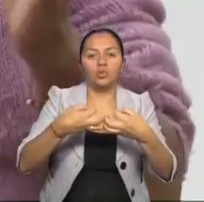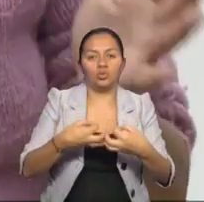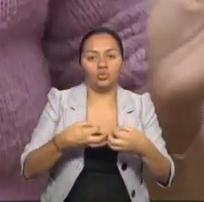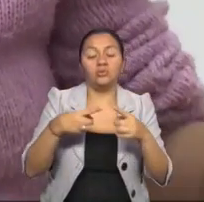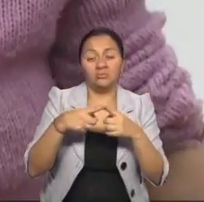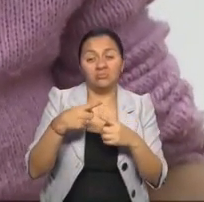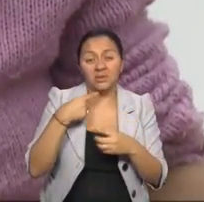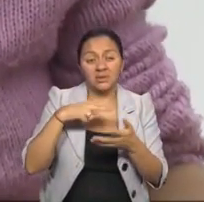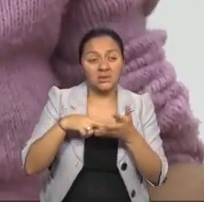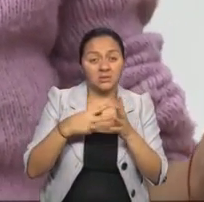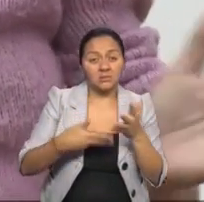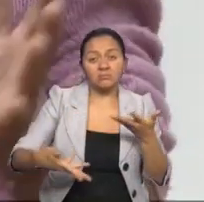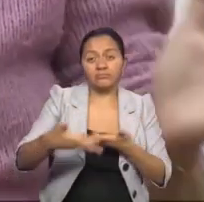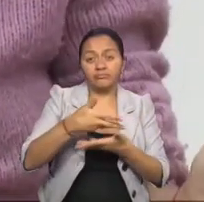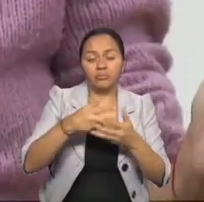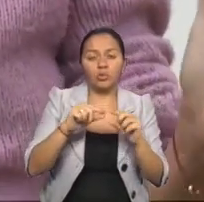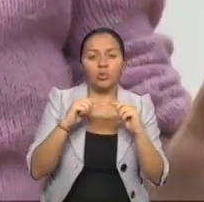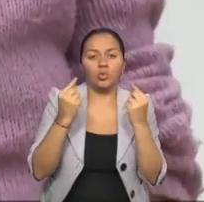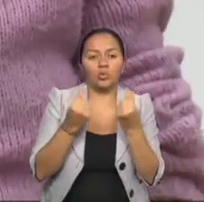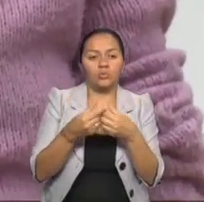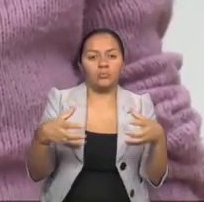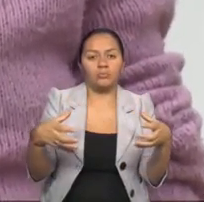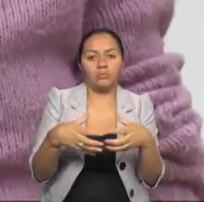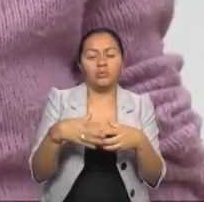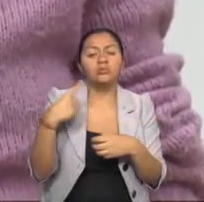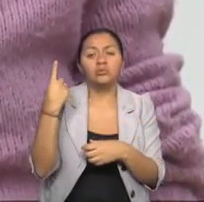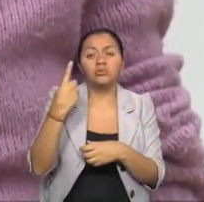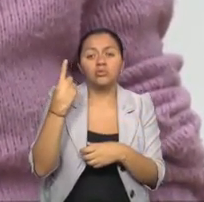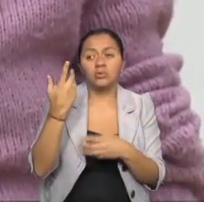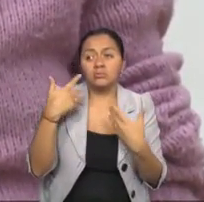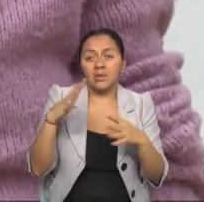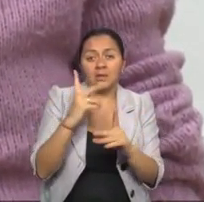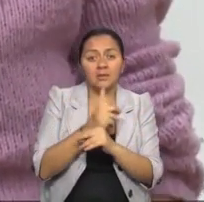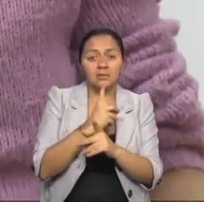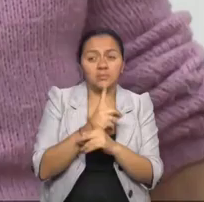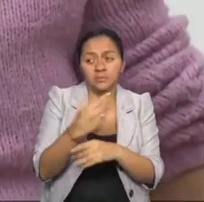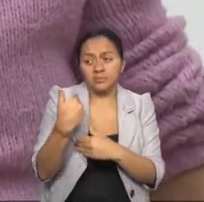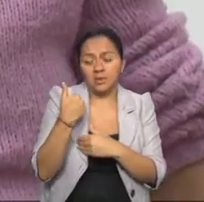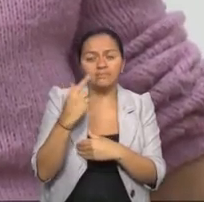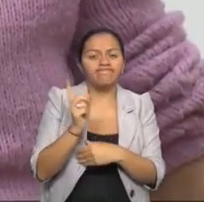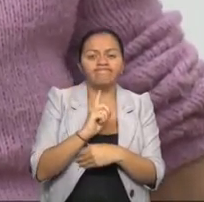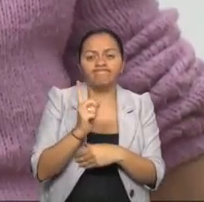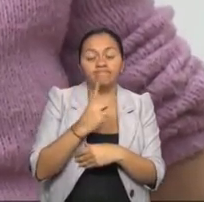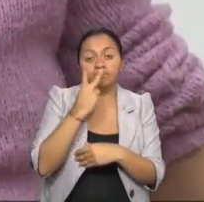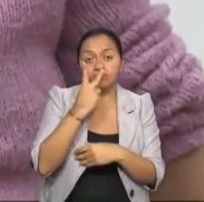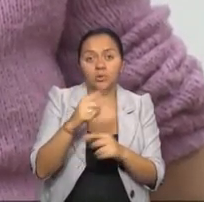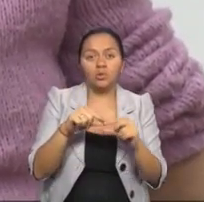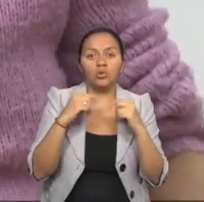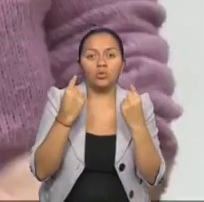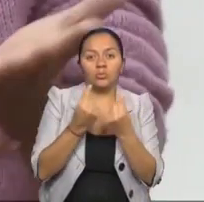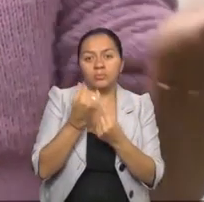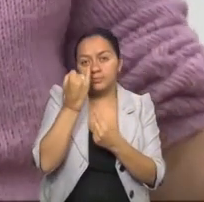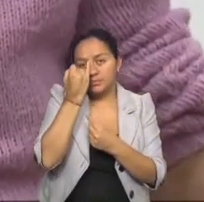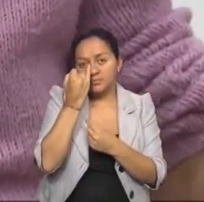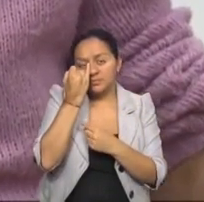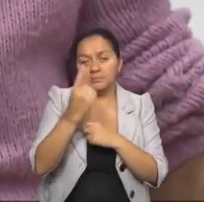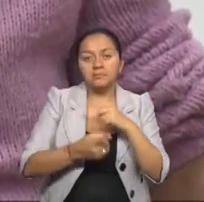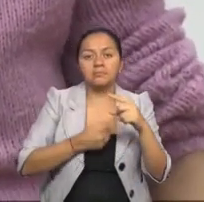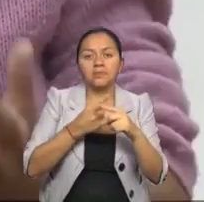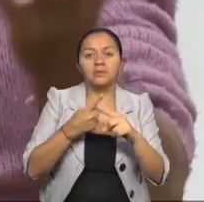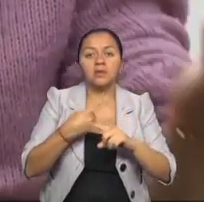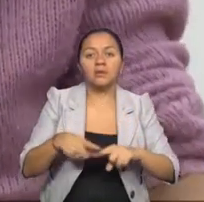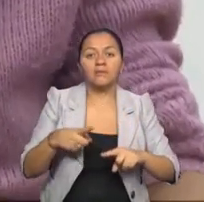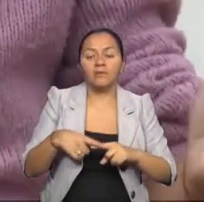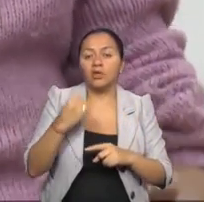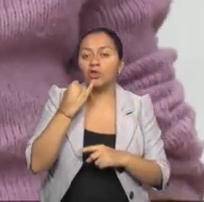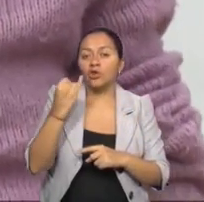hablamos de todos los grupos no sólo de los que tienen discapacidad podemos hablar de los grupos indígenas que hablan diferentes